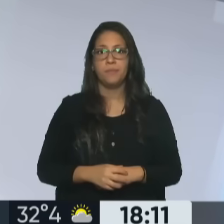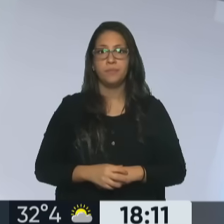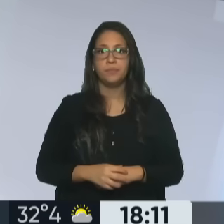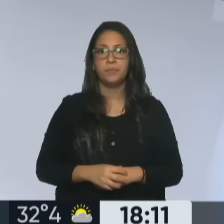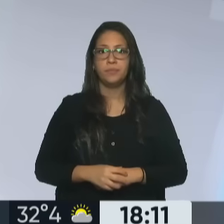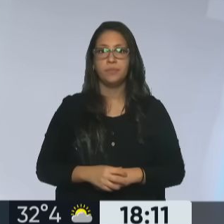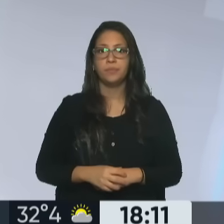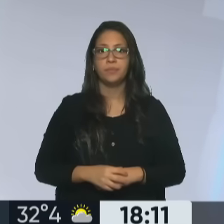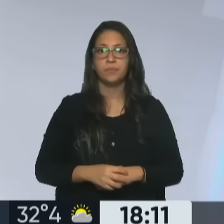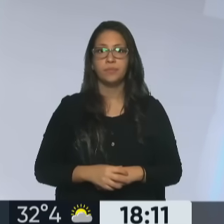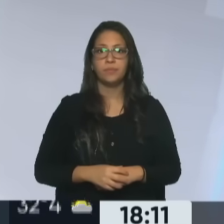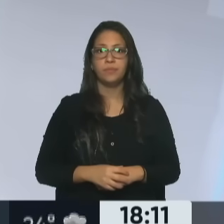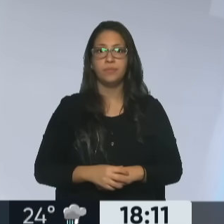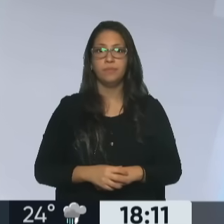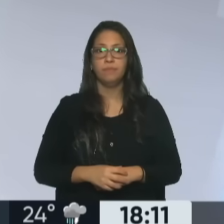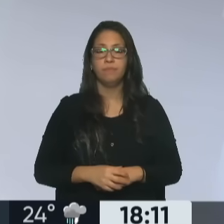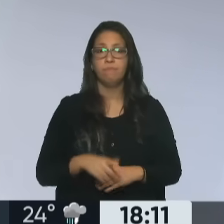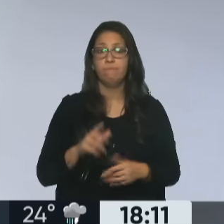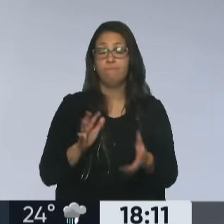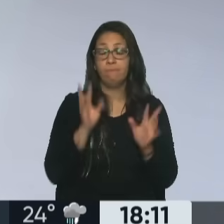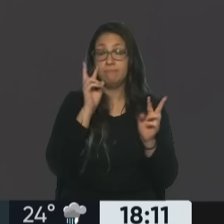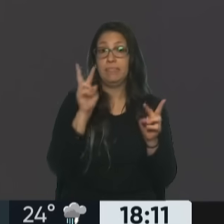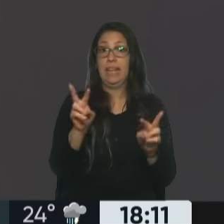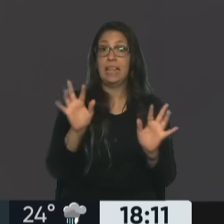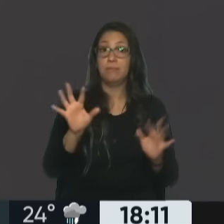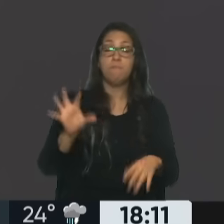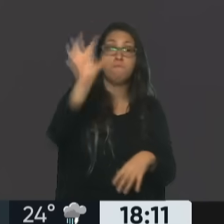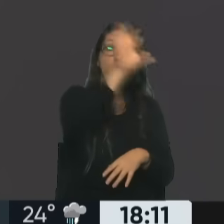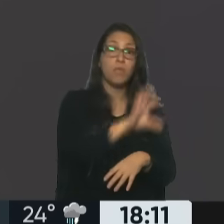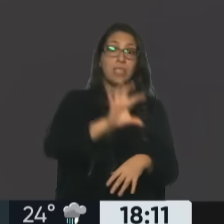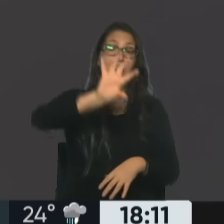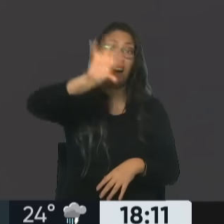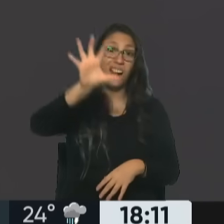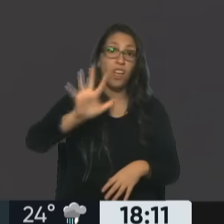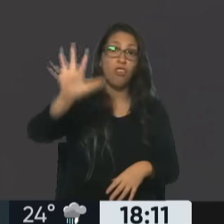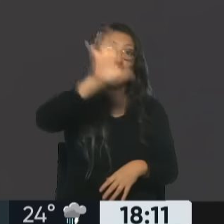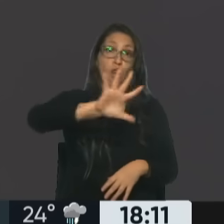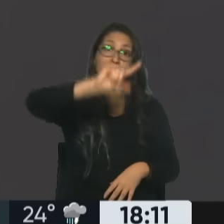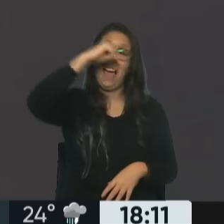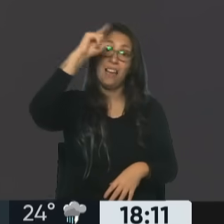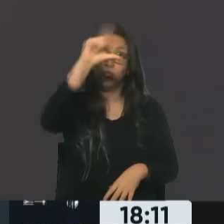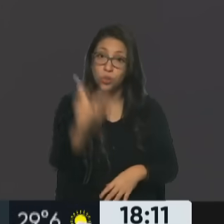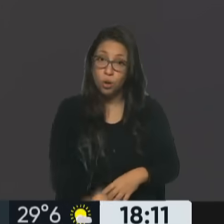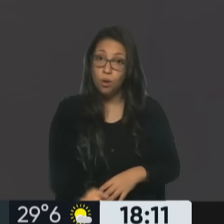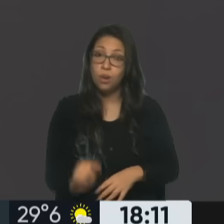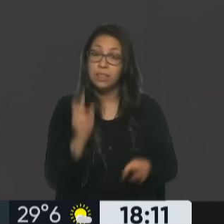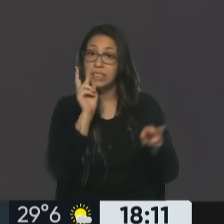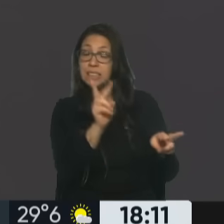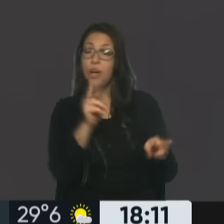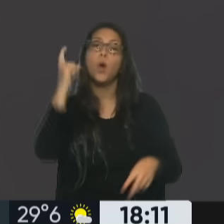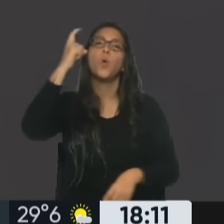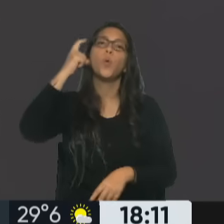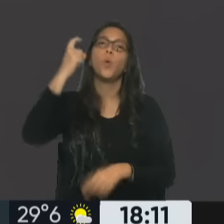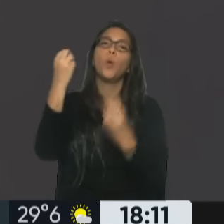pago frente a este panorama provincial regional y nacional ra de la Torre